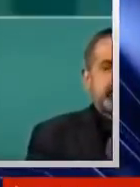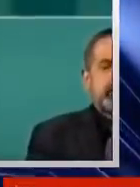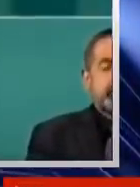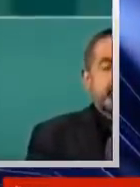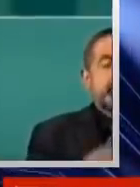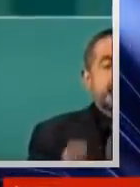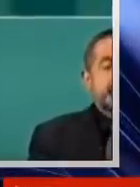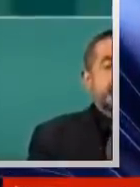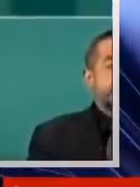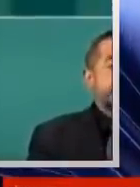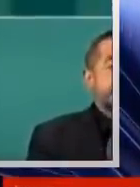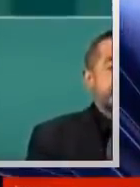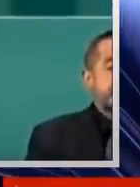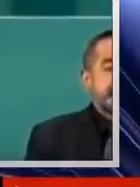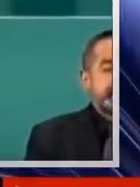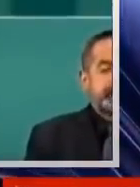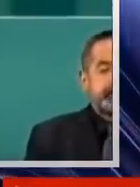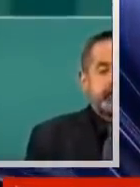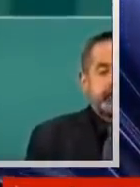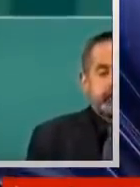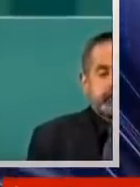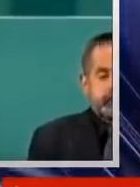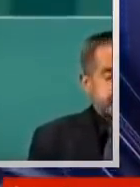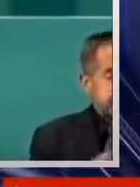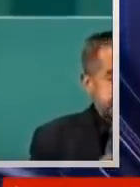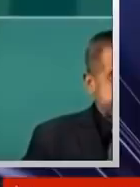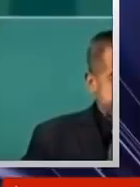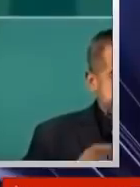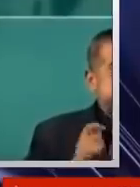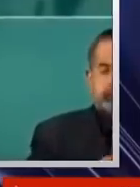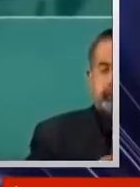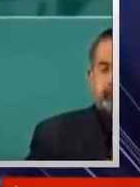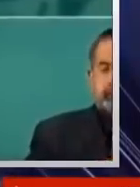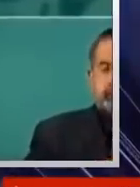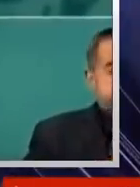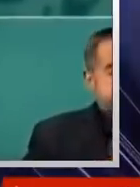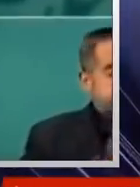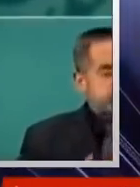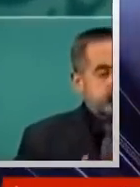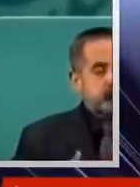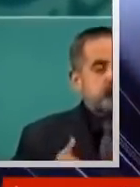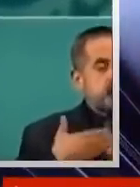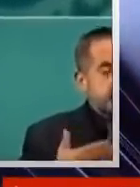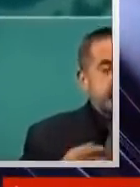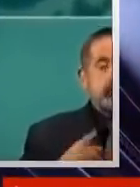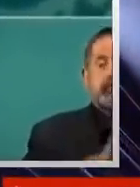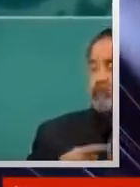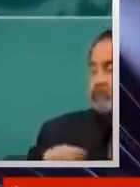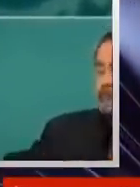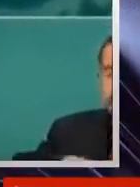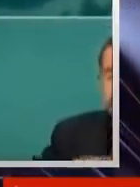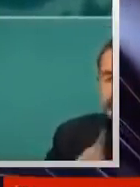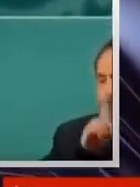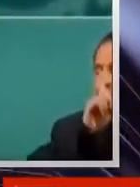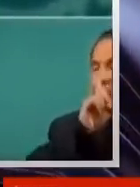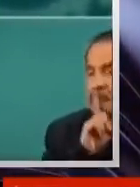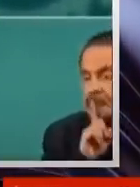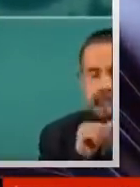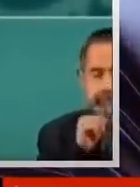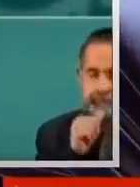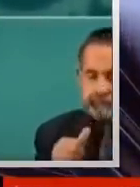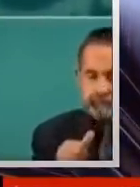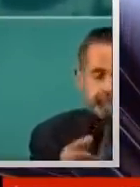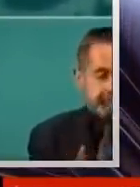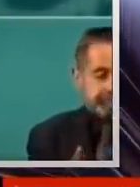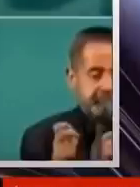de que se tenga confianza que nosotros no mentimos nos